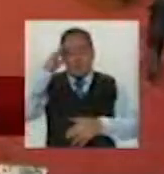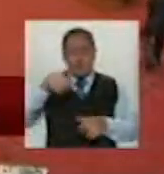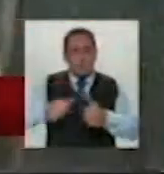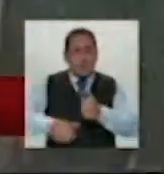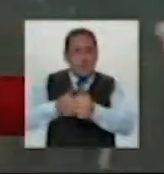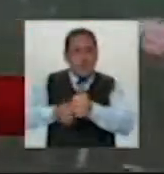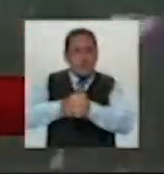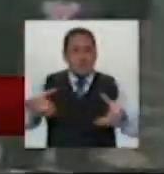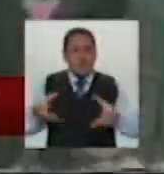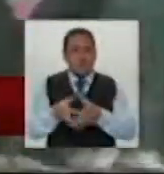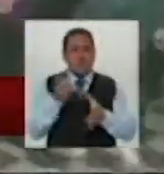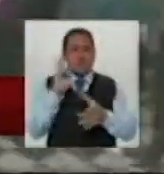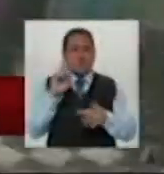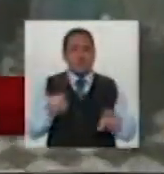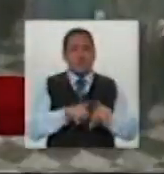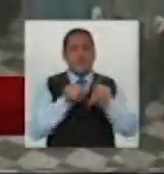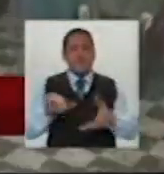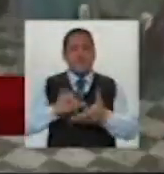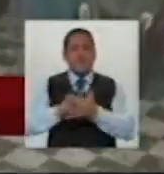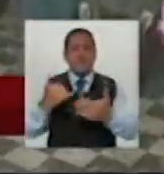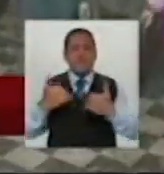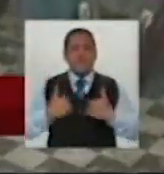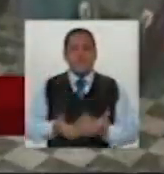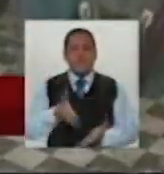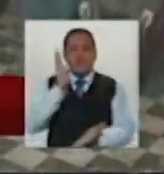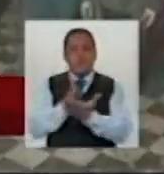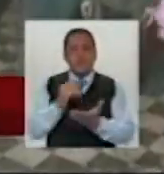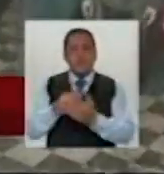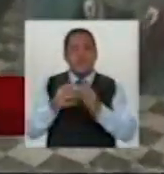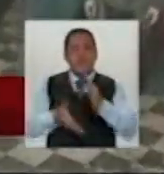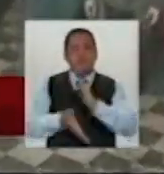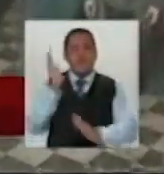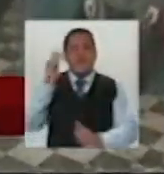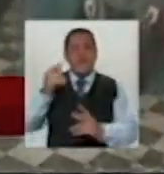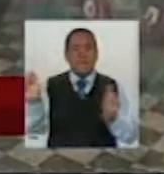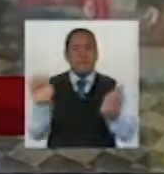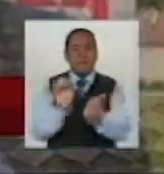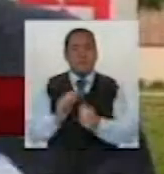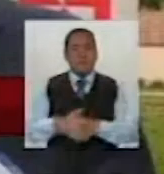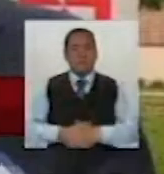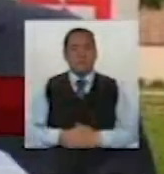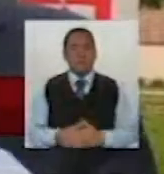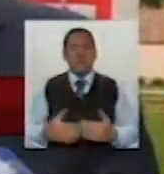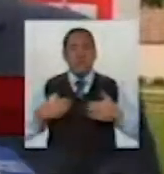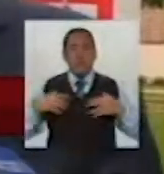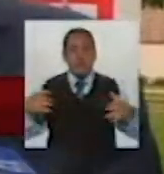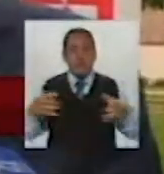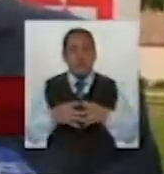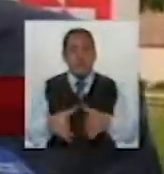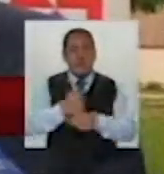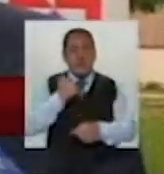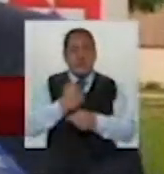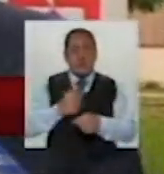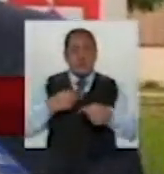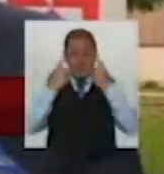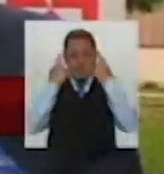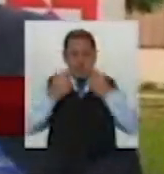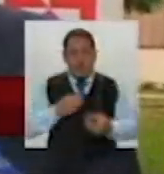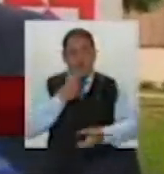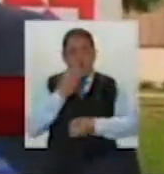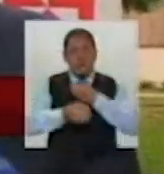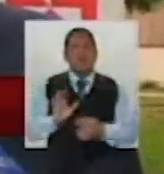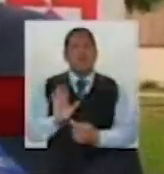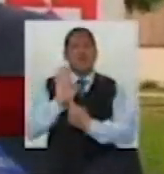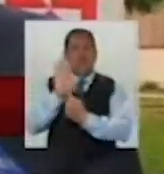seguimiento a los subversivos que cumplan sus condenas y salgan de prisión. Lo estamos trabajando, la primera medida ya ha sido anunciada y presentada